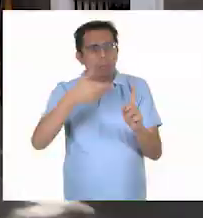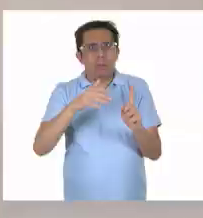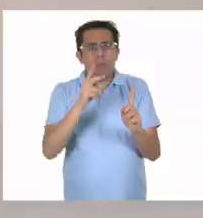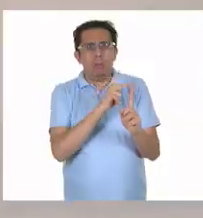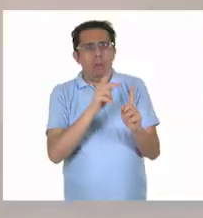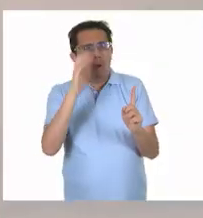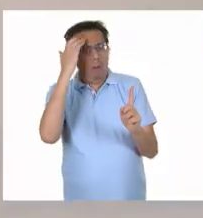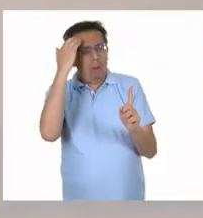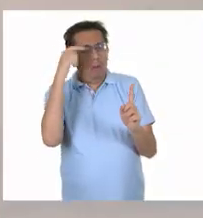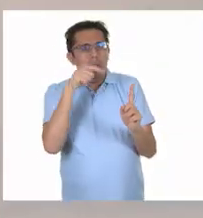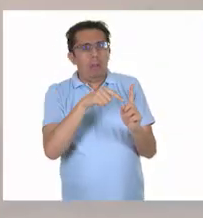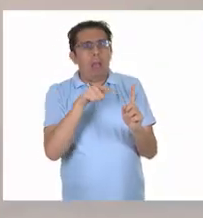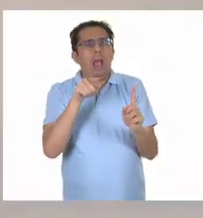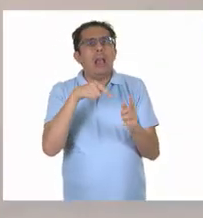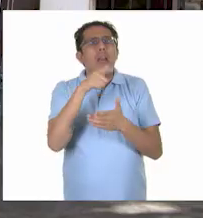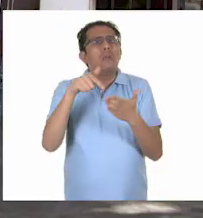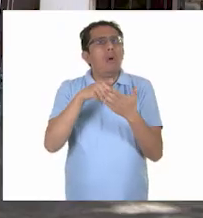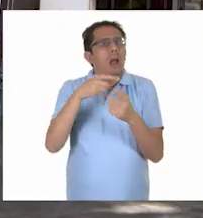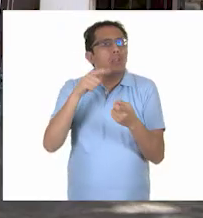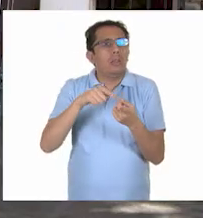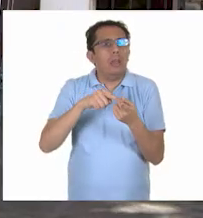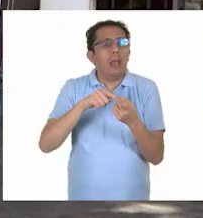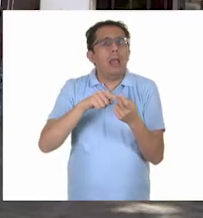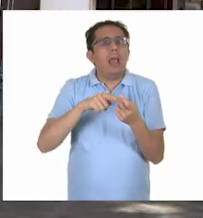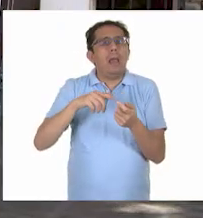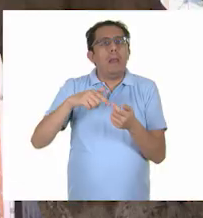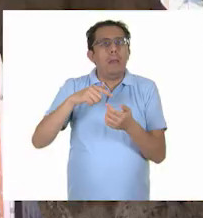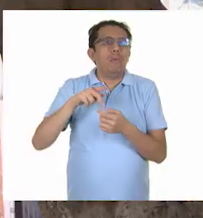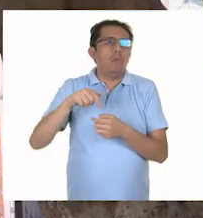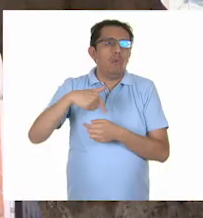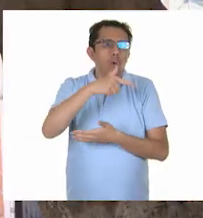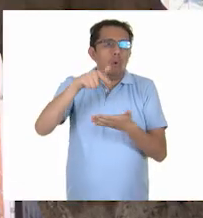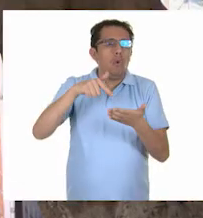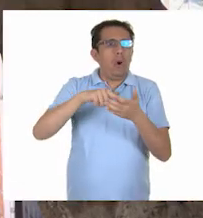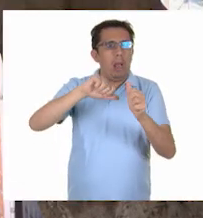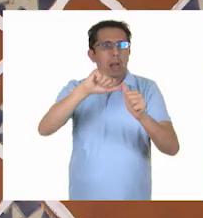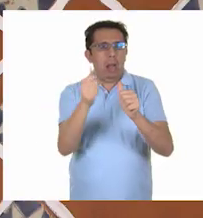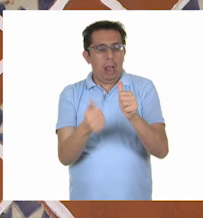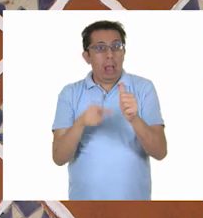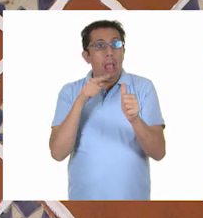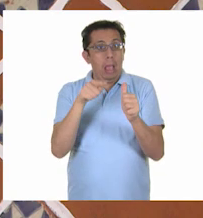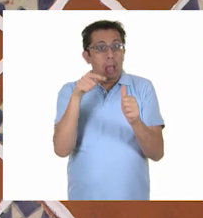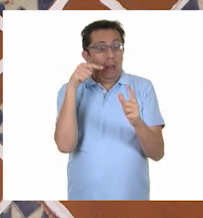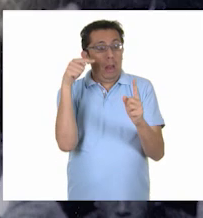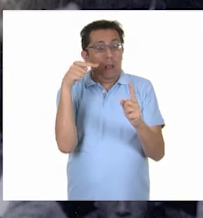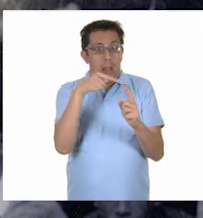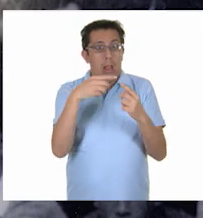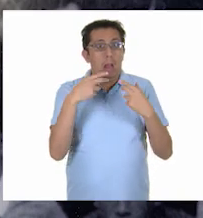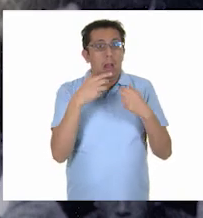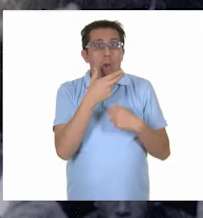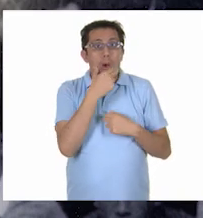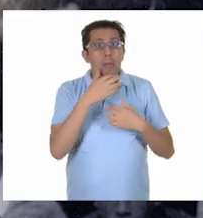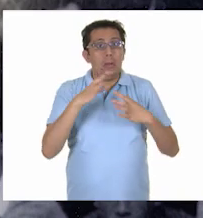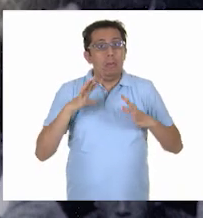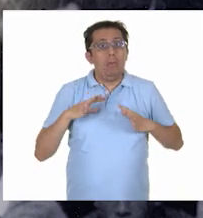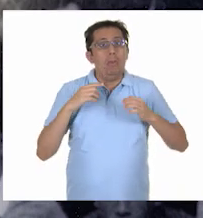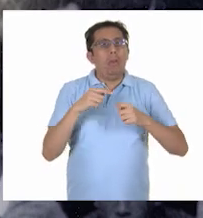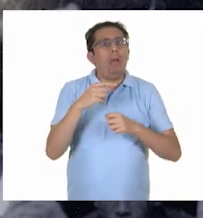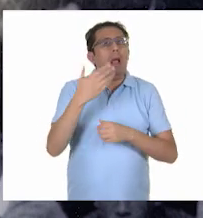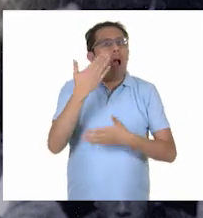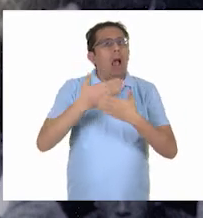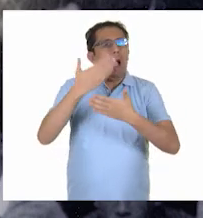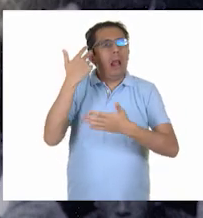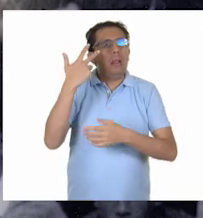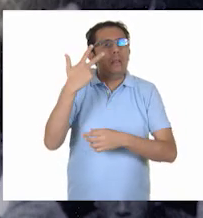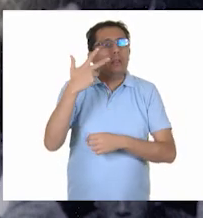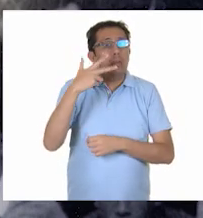se conoce como Barrio del Artista. Fue fundado por Desiderio y otros colegas cuando tenía 18